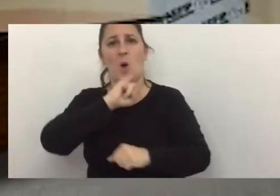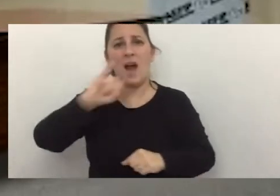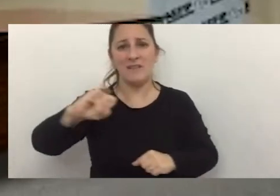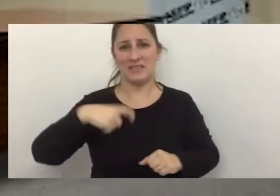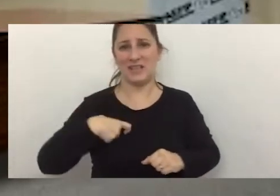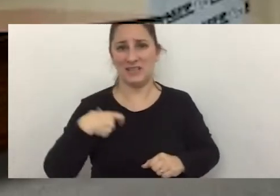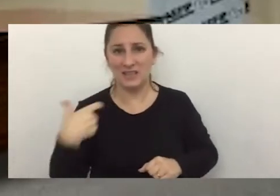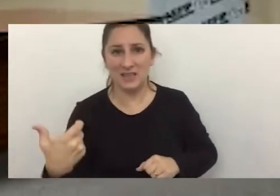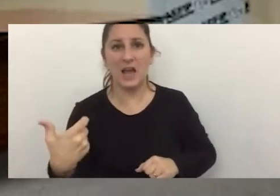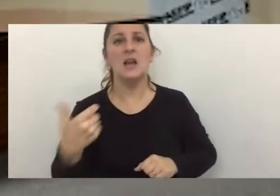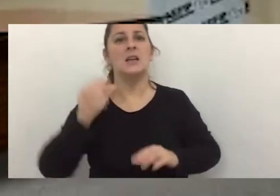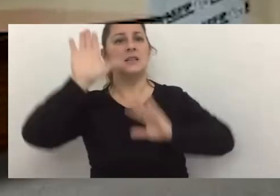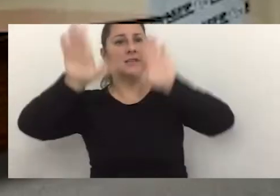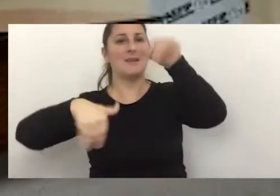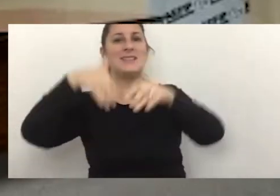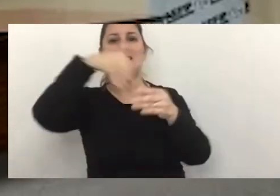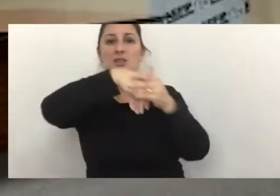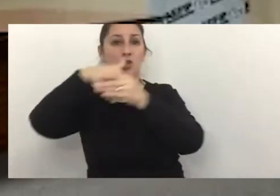llamar a elecciones de delegados.